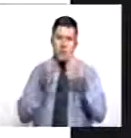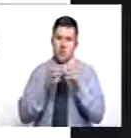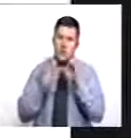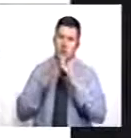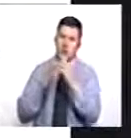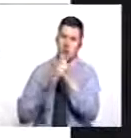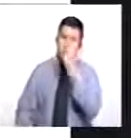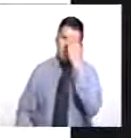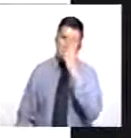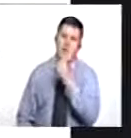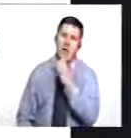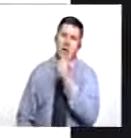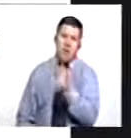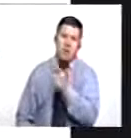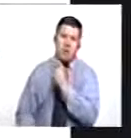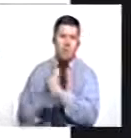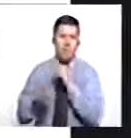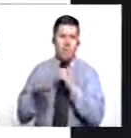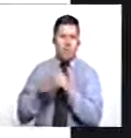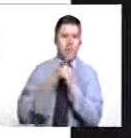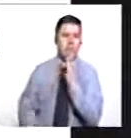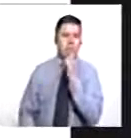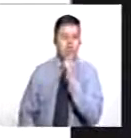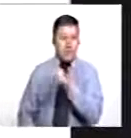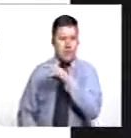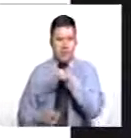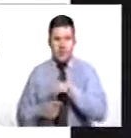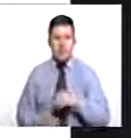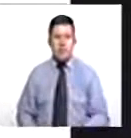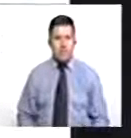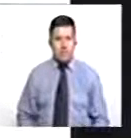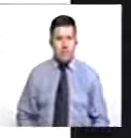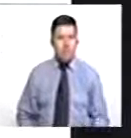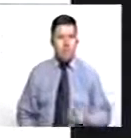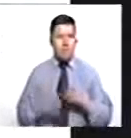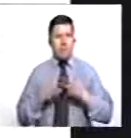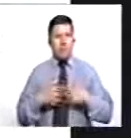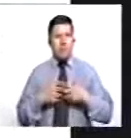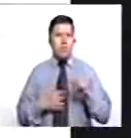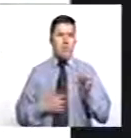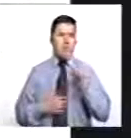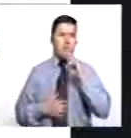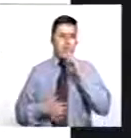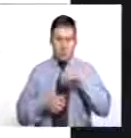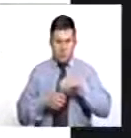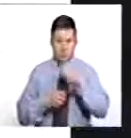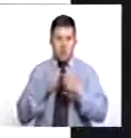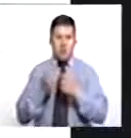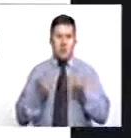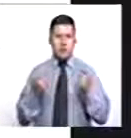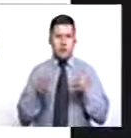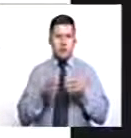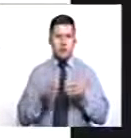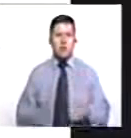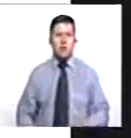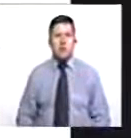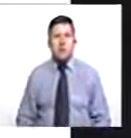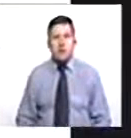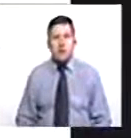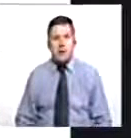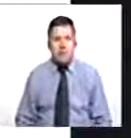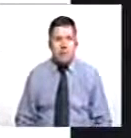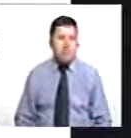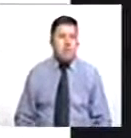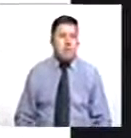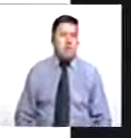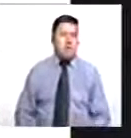que usted habló muy bien de los fondos, debe también calcularse por empresa y no por mercado de comercialización. Con